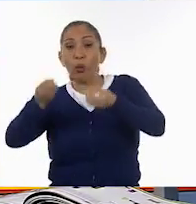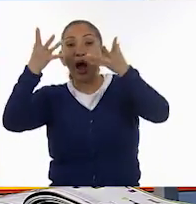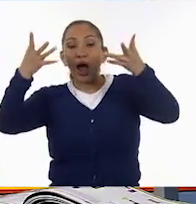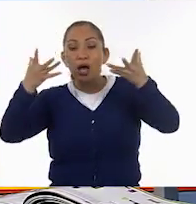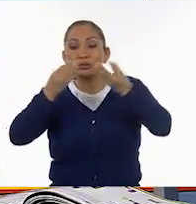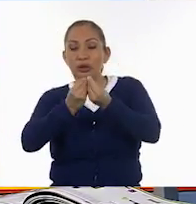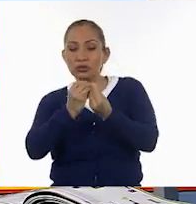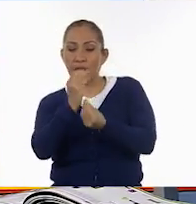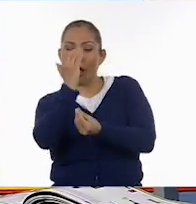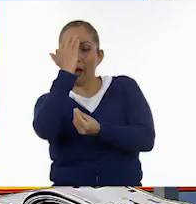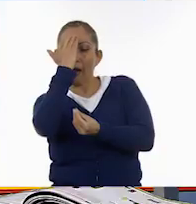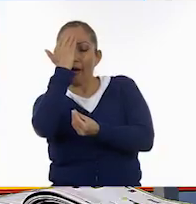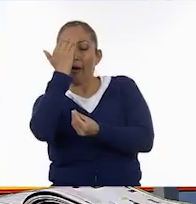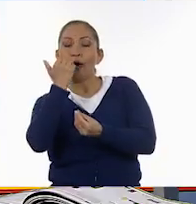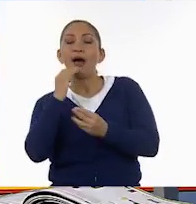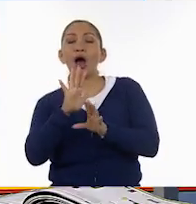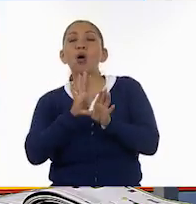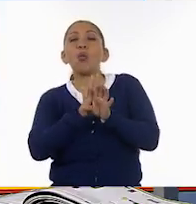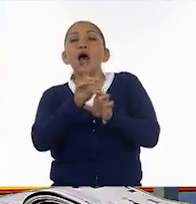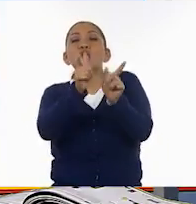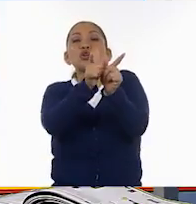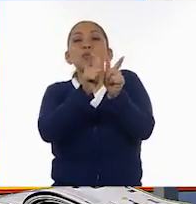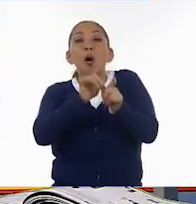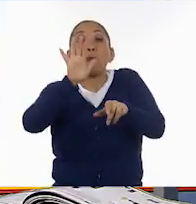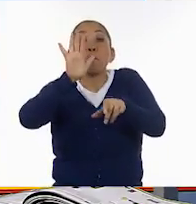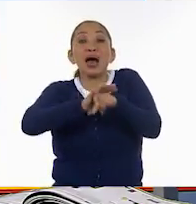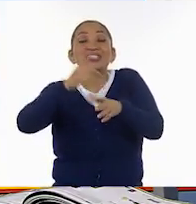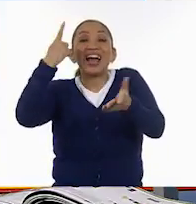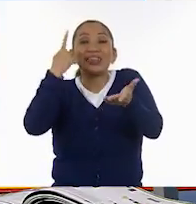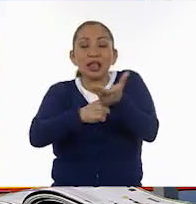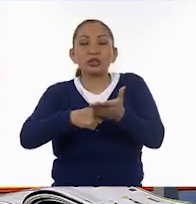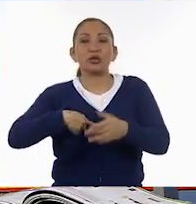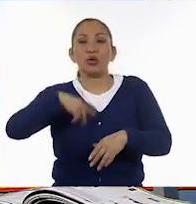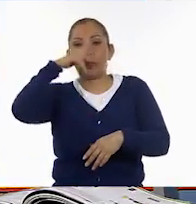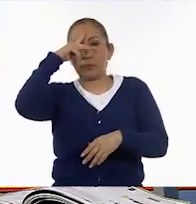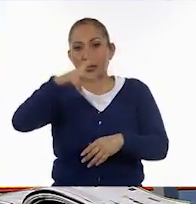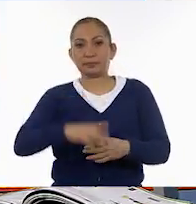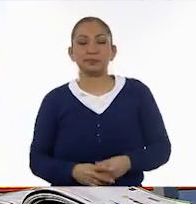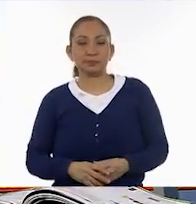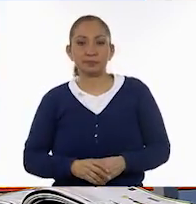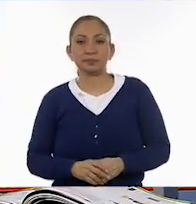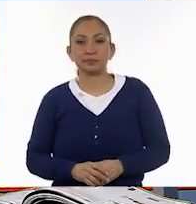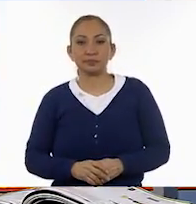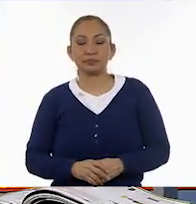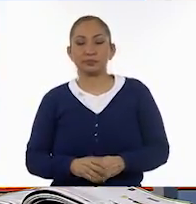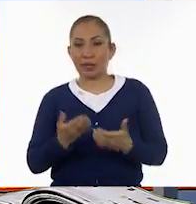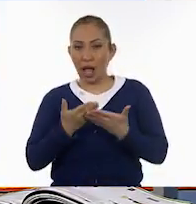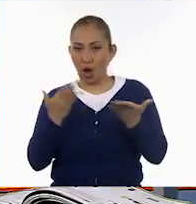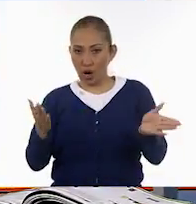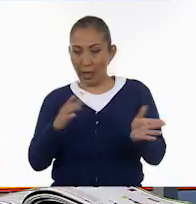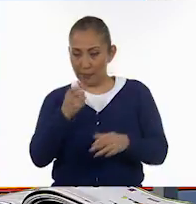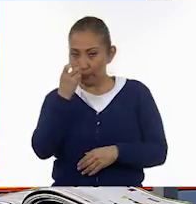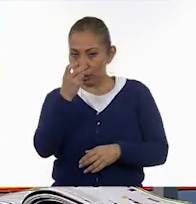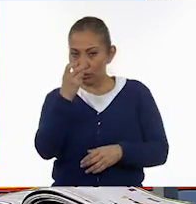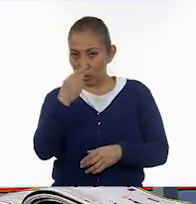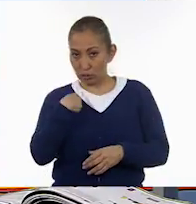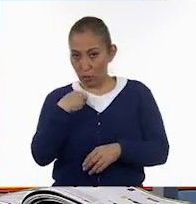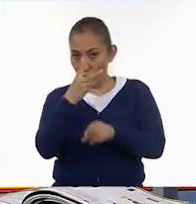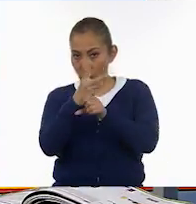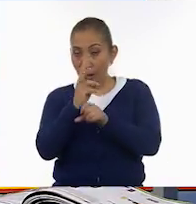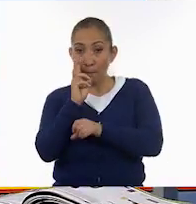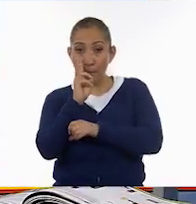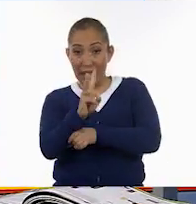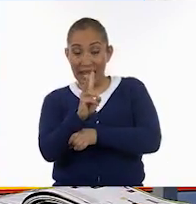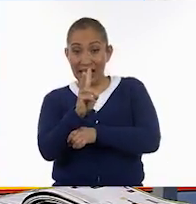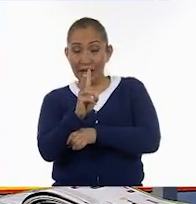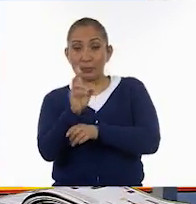a conocer pues cuál es el grupo que predomina en nuestro país. Exacto. Y ahora justamente te voy a invitar a ver